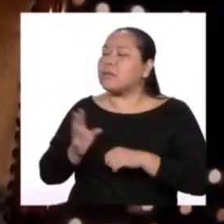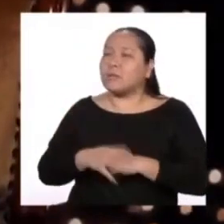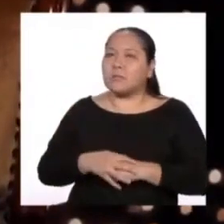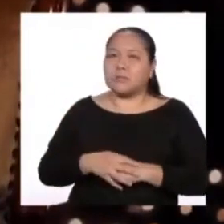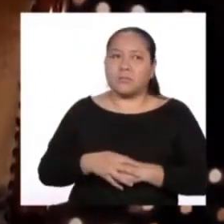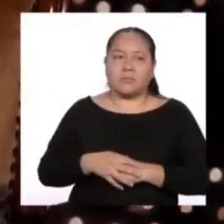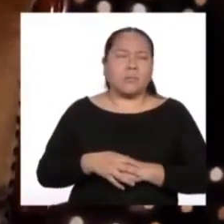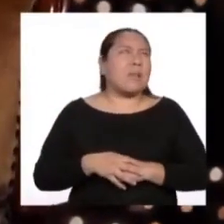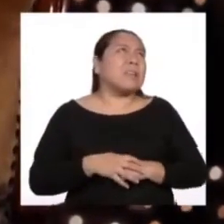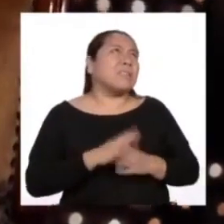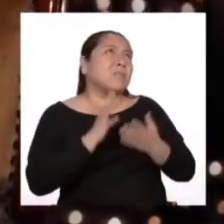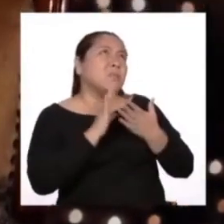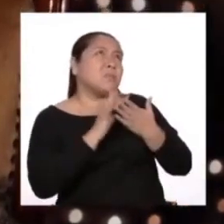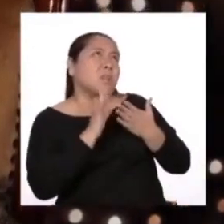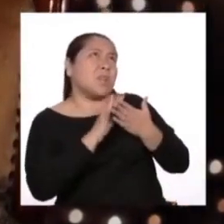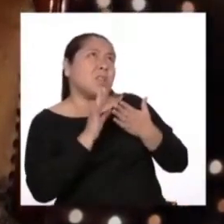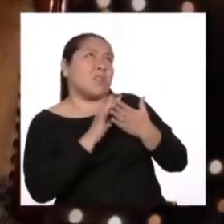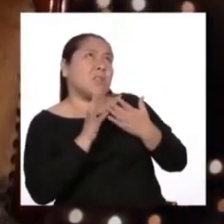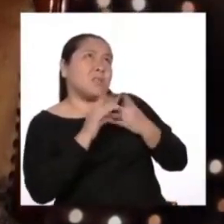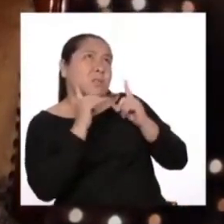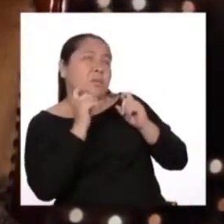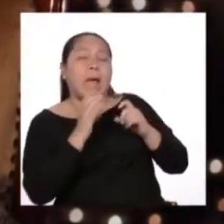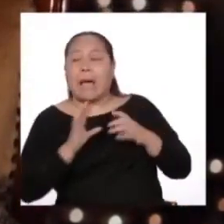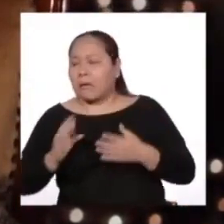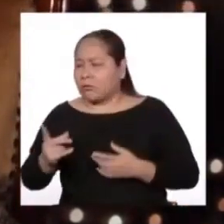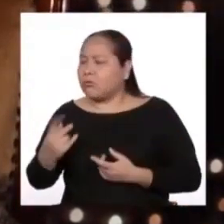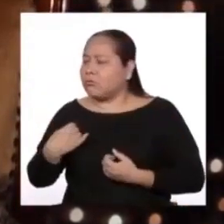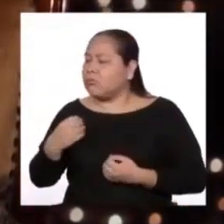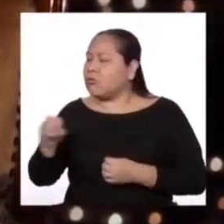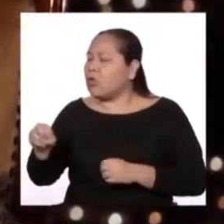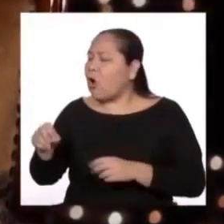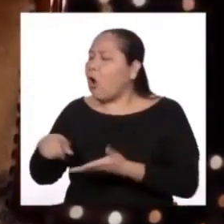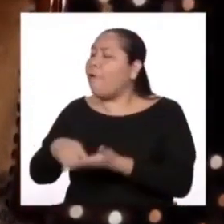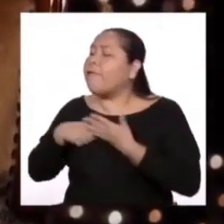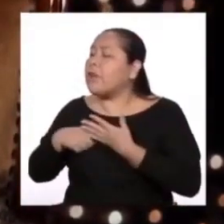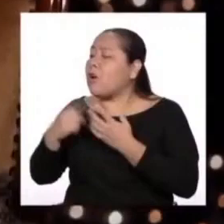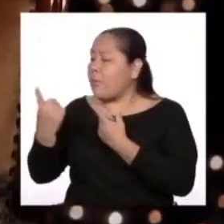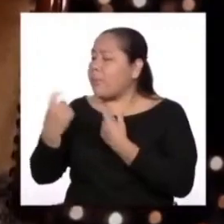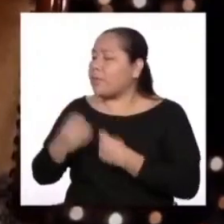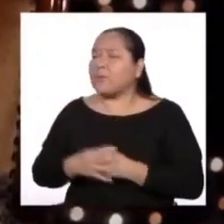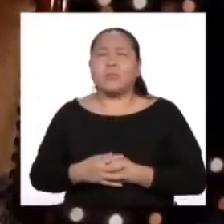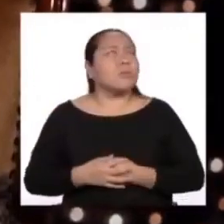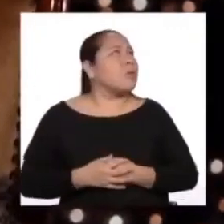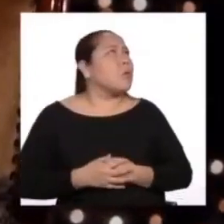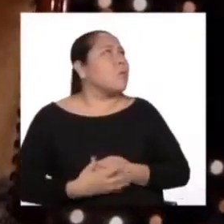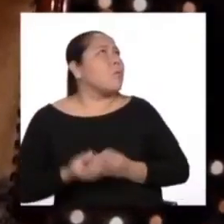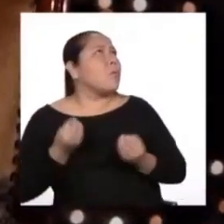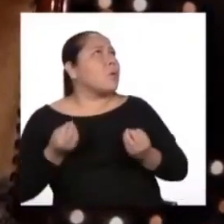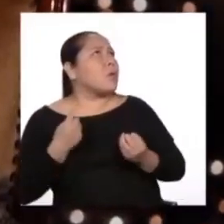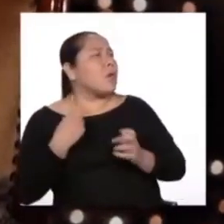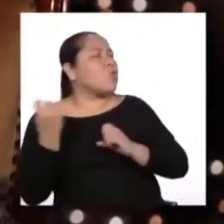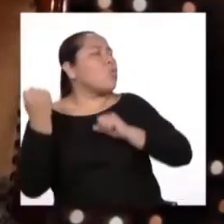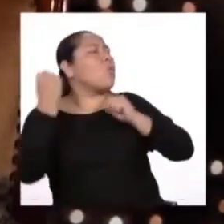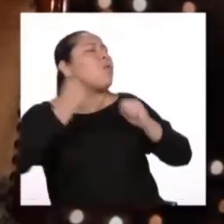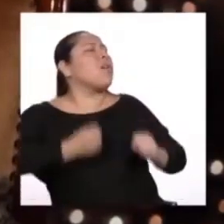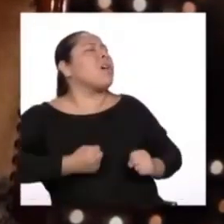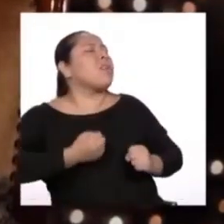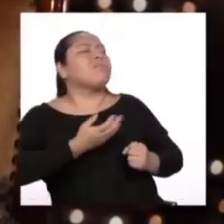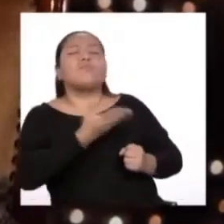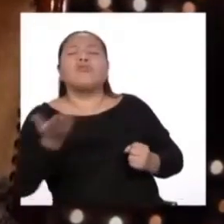perdóname si le pregunto... Te ordeno que me preguntes. ¿Sobre qué ejerce su poder? Sobre todo.